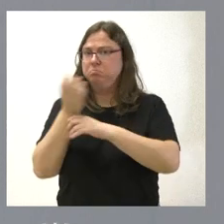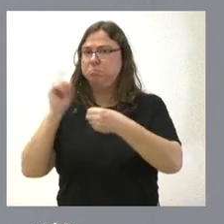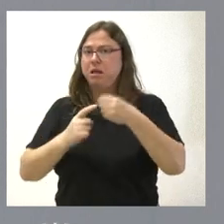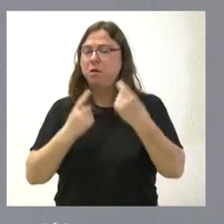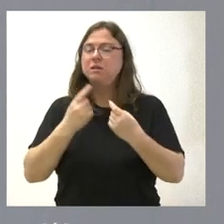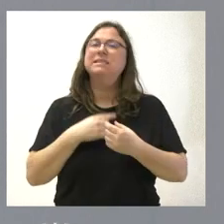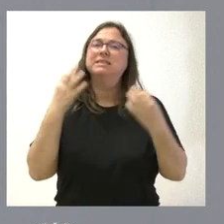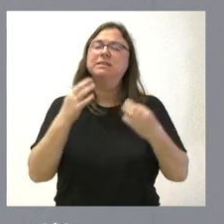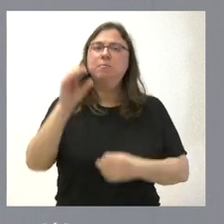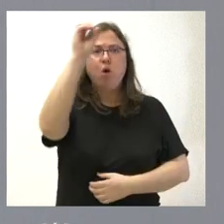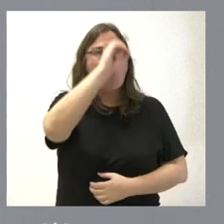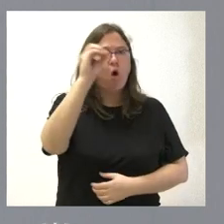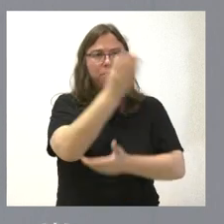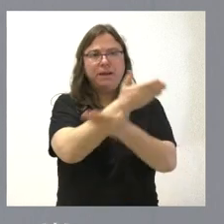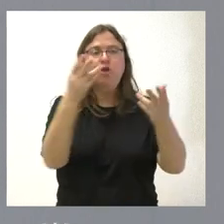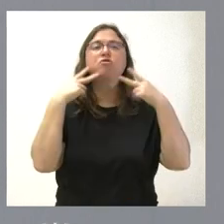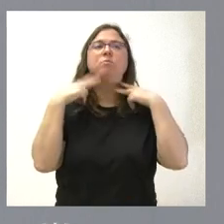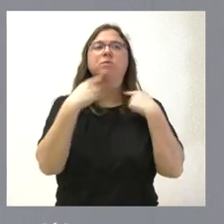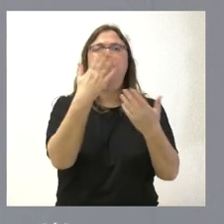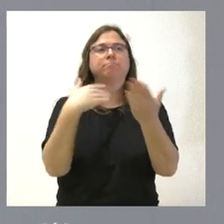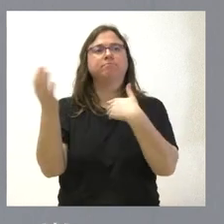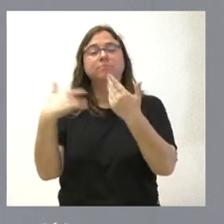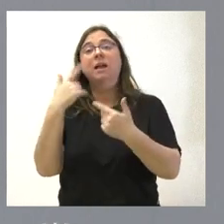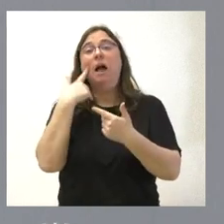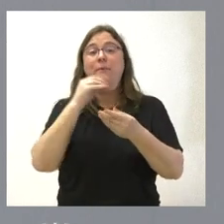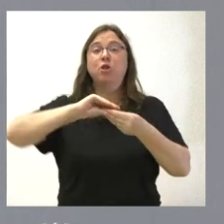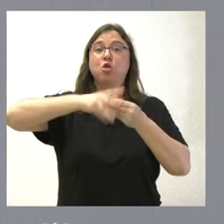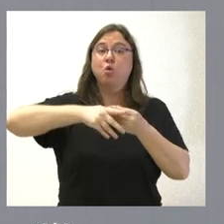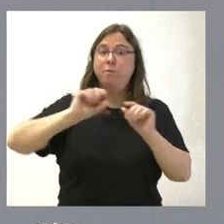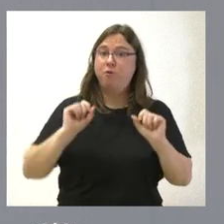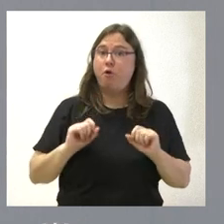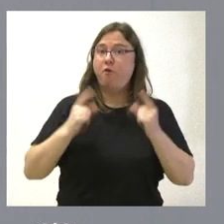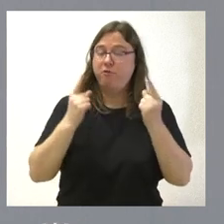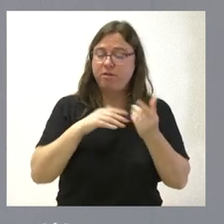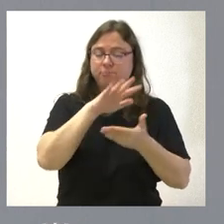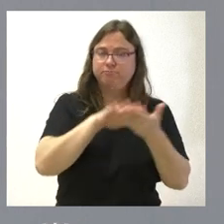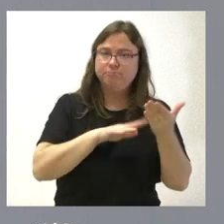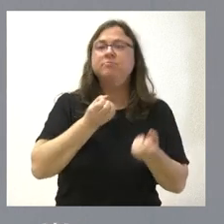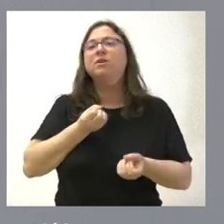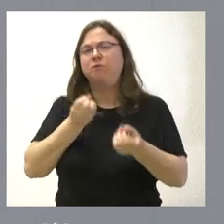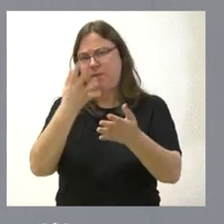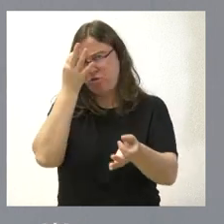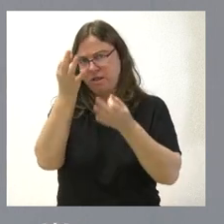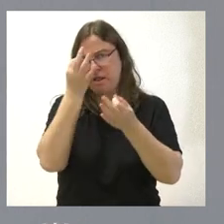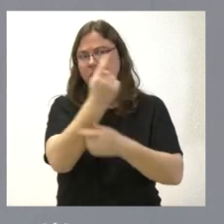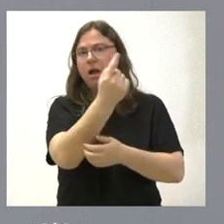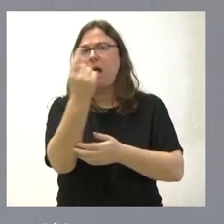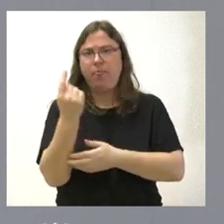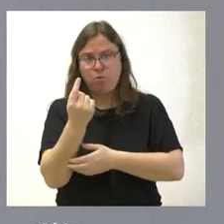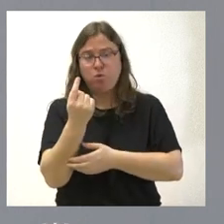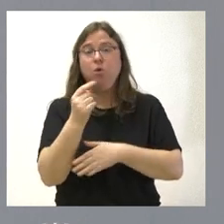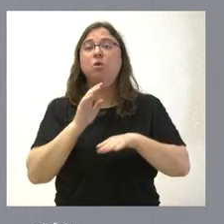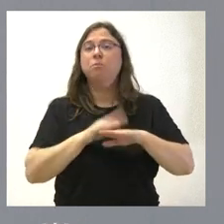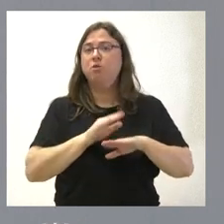en cuenta siempre la opinión de las diputaciones provinciales vamos a ver el documento definitivo y les daremos la información detallada de cada uno de ellos